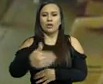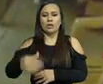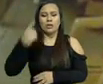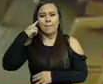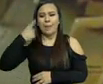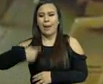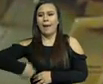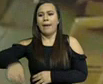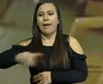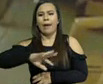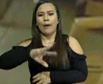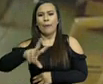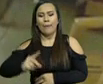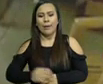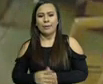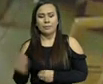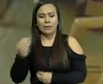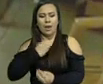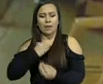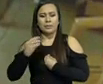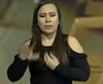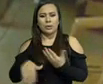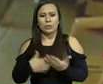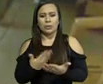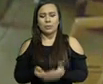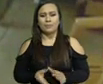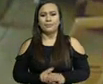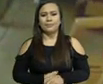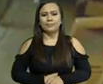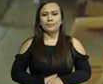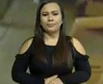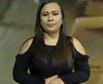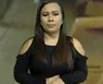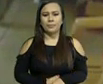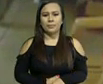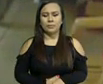actos ilícitos informó julio cesa sálvame